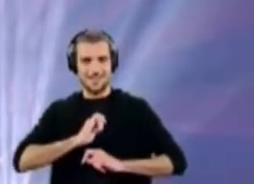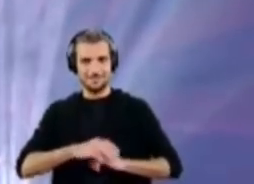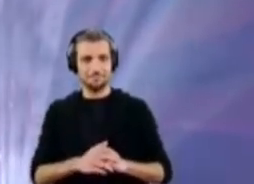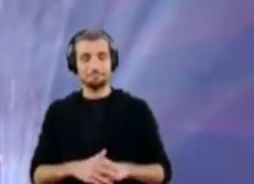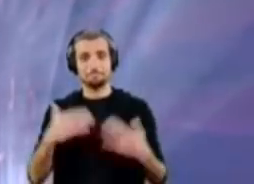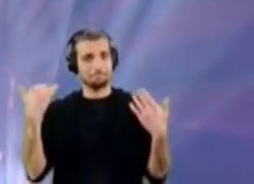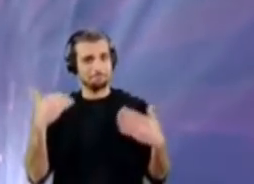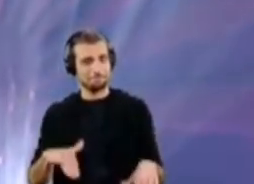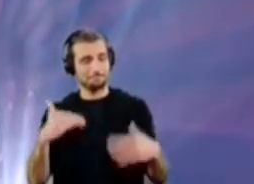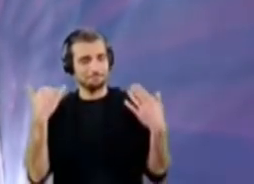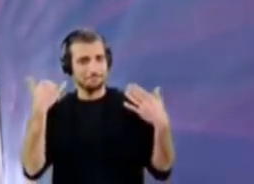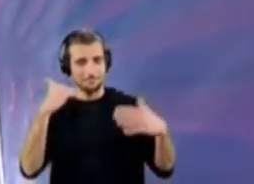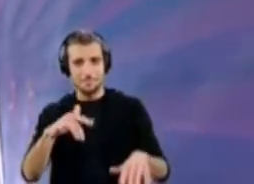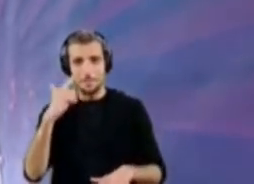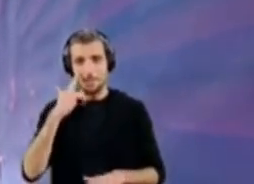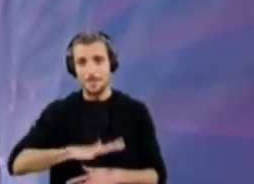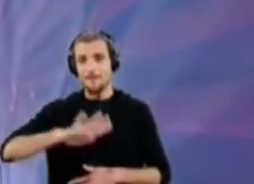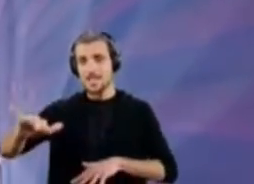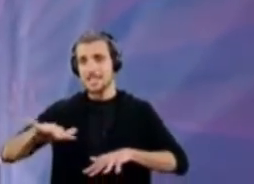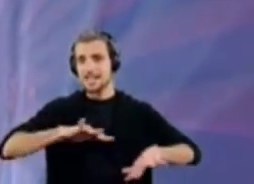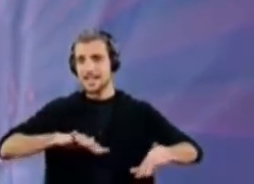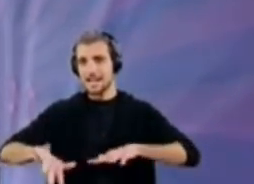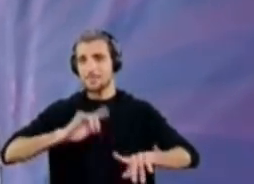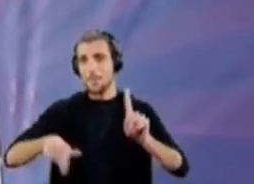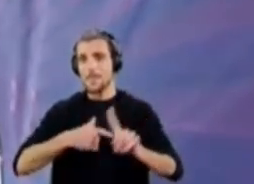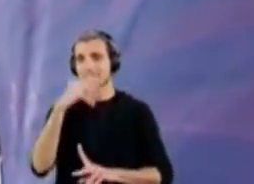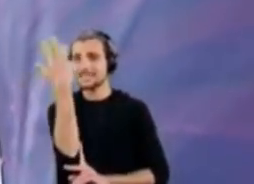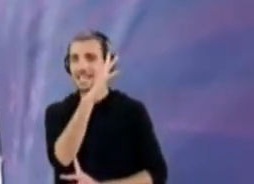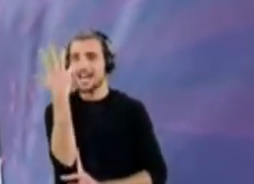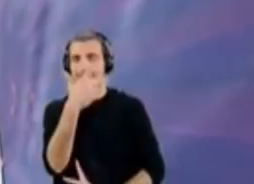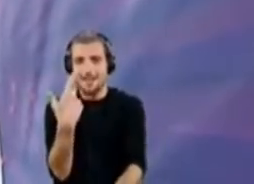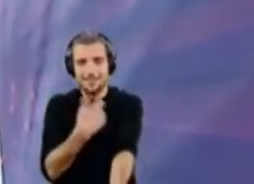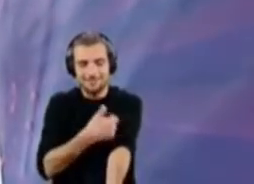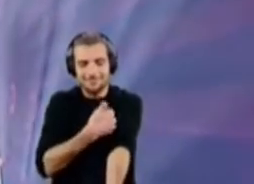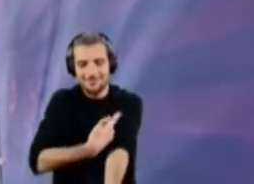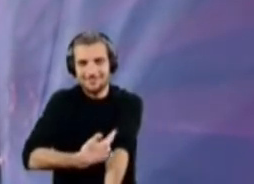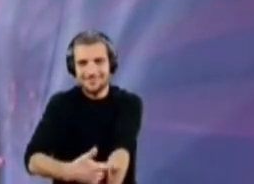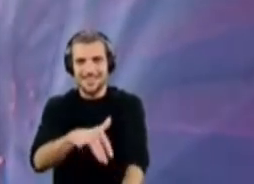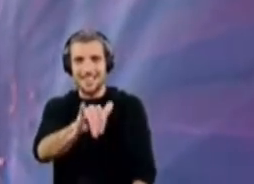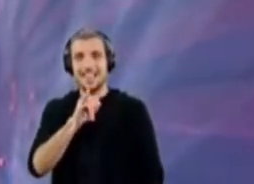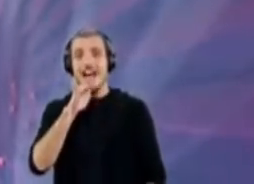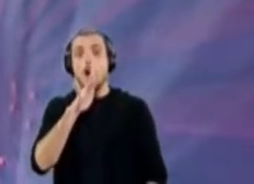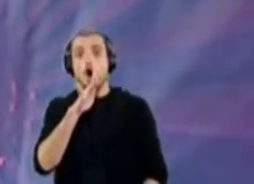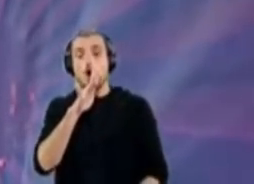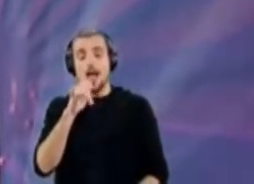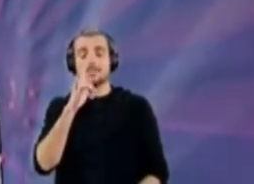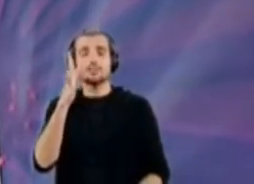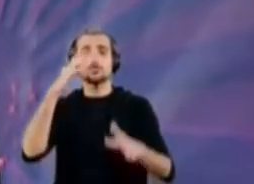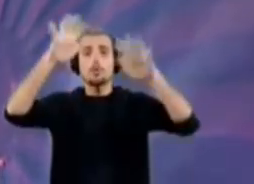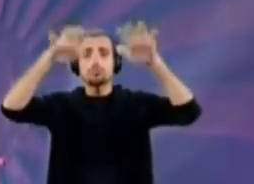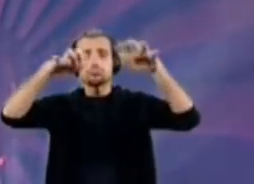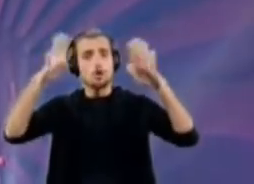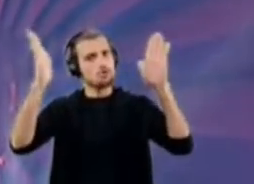cualquiera lo diría. Se nota que el ritmo y el carnaval se llevan la sangre. Claro, estamos secando el escenario, no se crean que ha llovido. No,